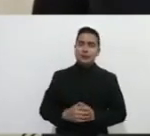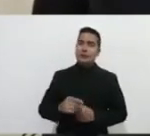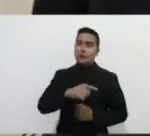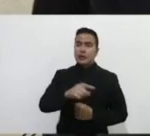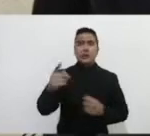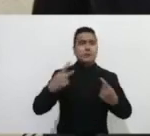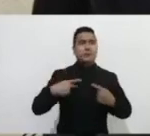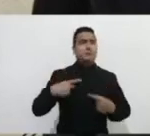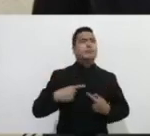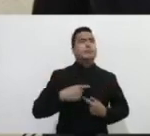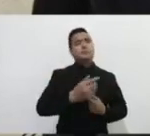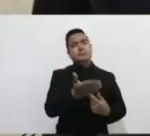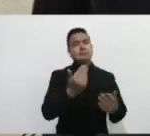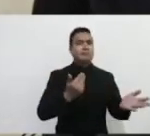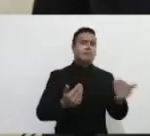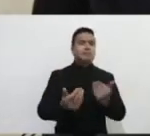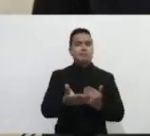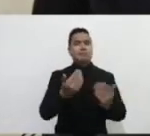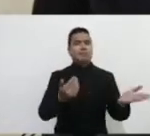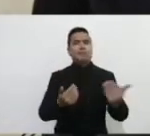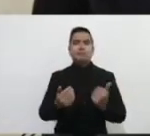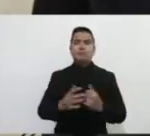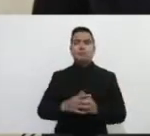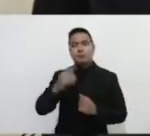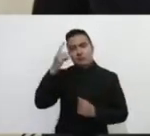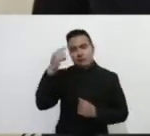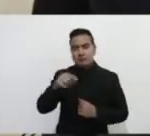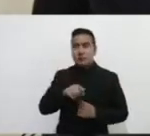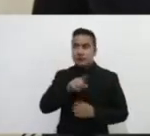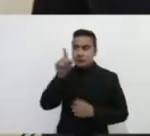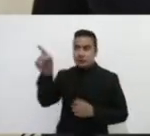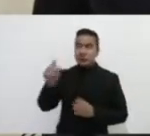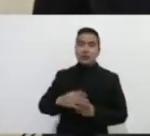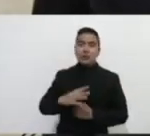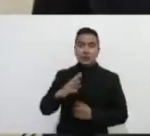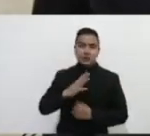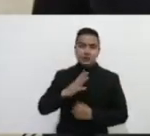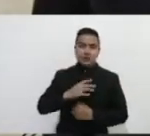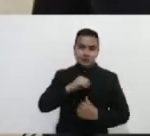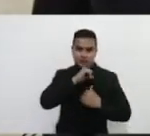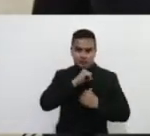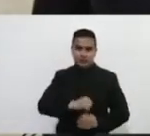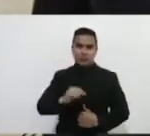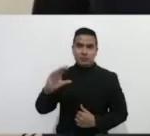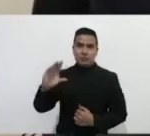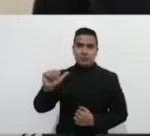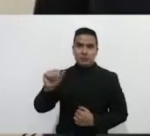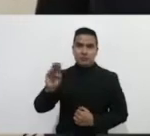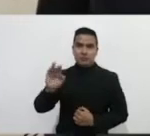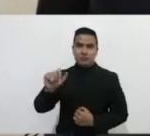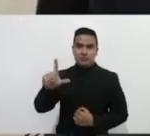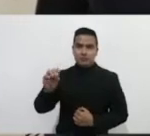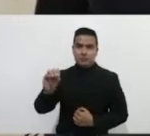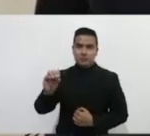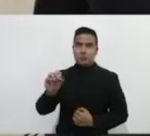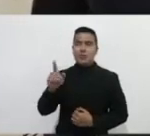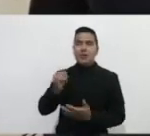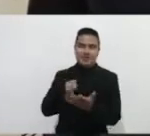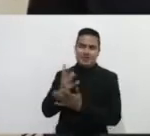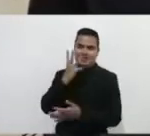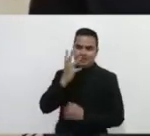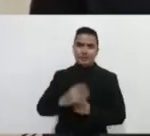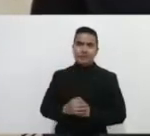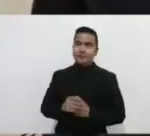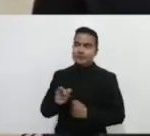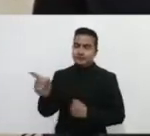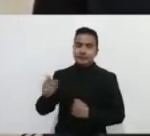hace una convocatoria, por ejemplo, en el ayuntamiento para el cabildo, el órgano que ahí está tomando decisiones,